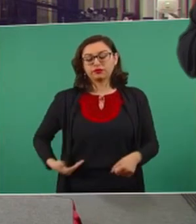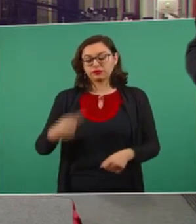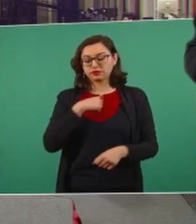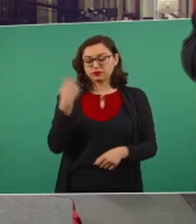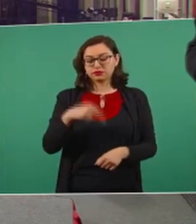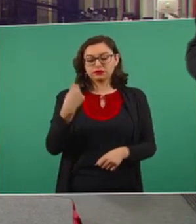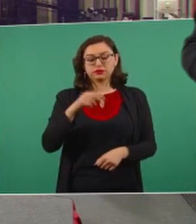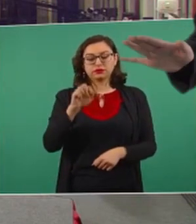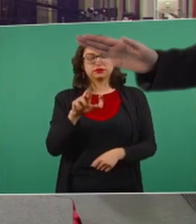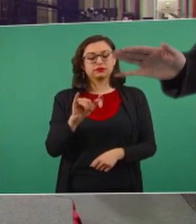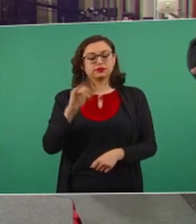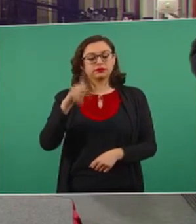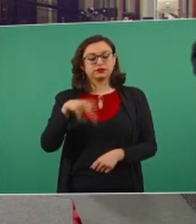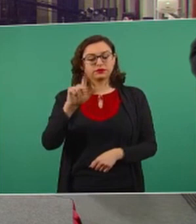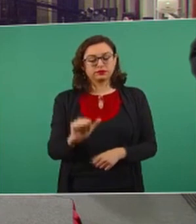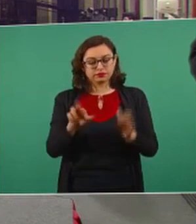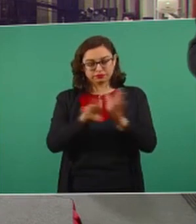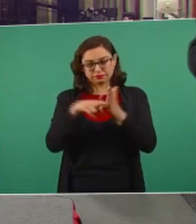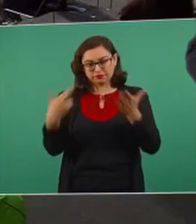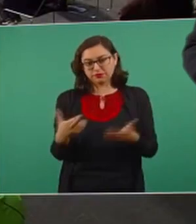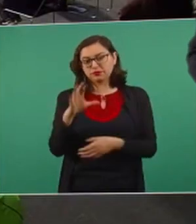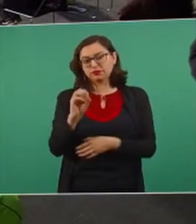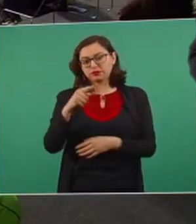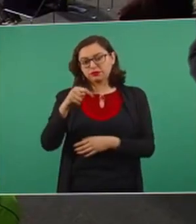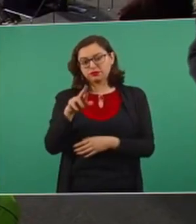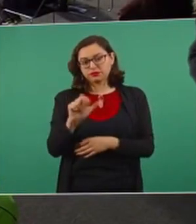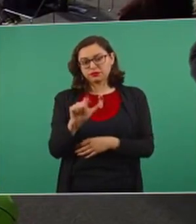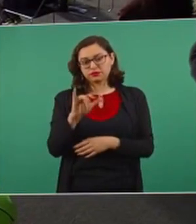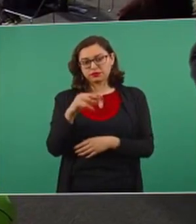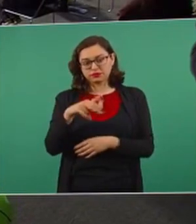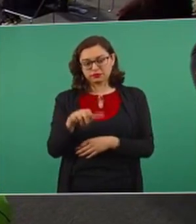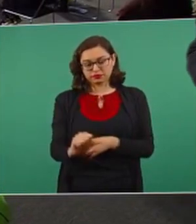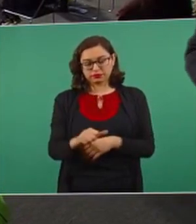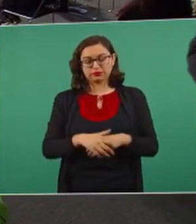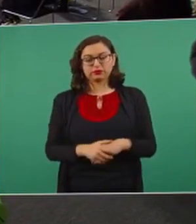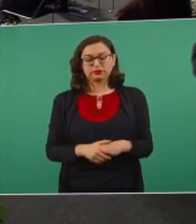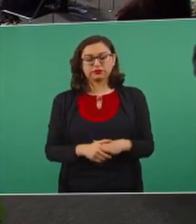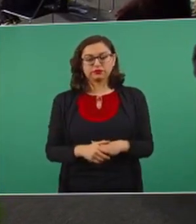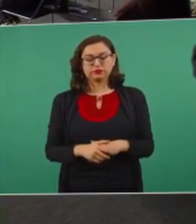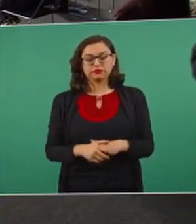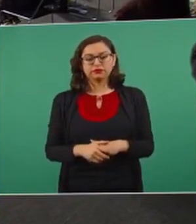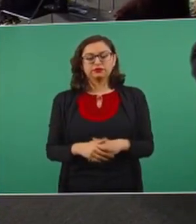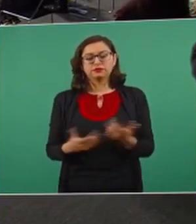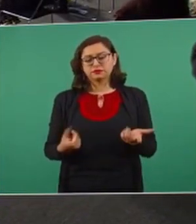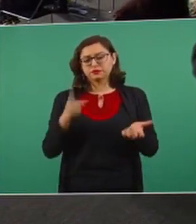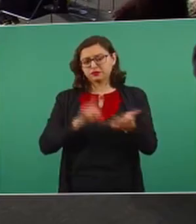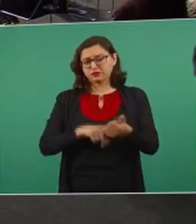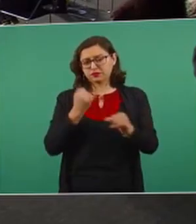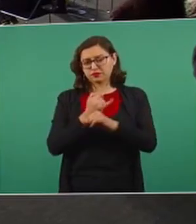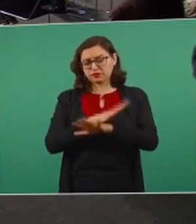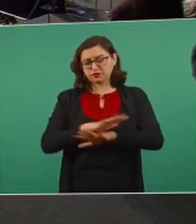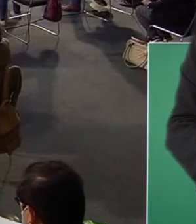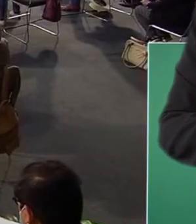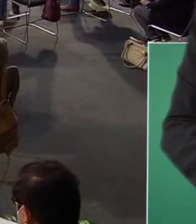temas, ya saben que en la mañanera no pueden faltar los quemones. El lunes 17, una reportera denunció nepotismo del director corporativo de Administración y